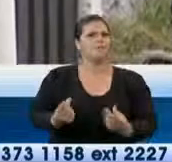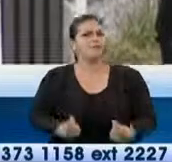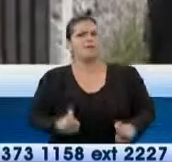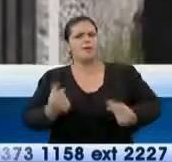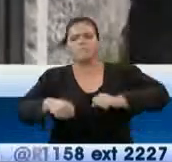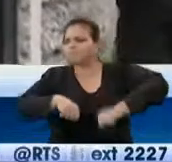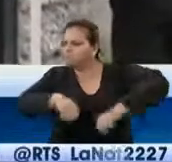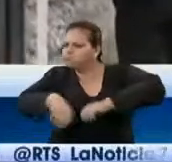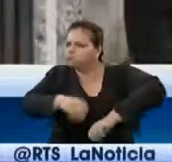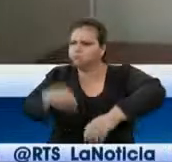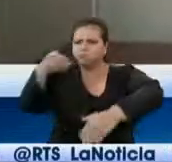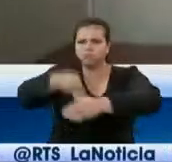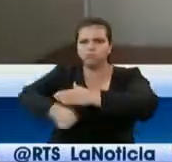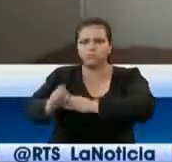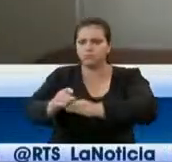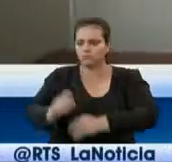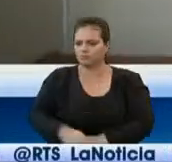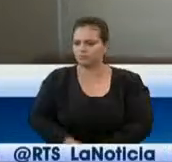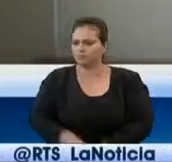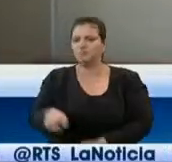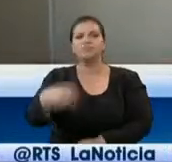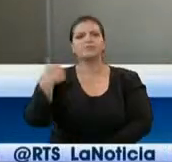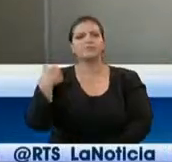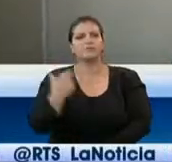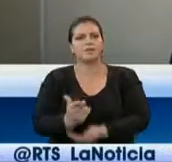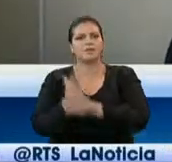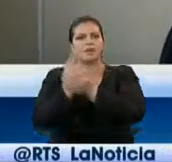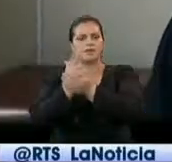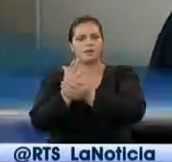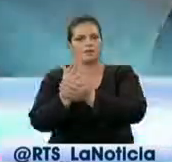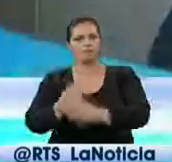sin encontrarla. Es un delito y es lo que se tiene al momento,